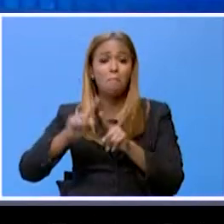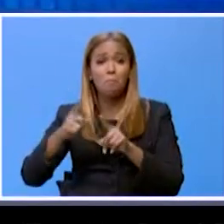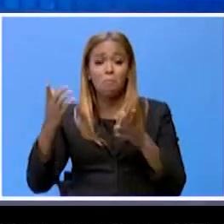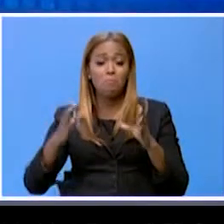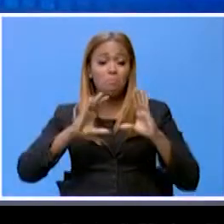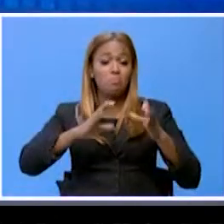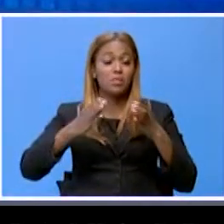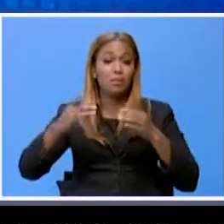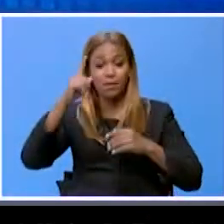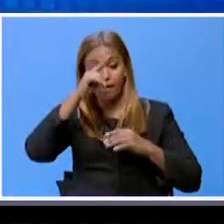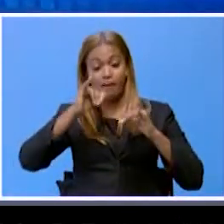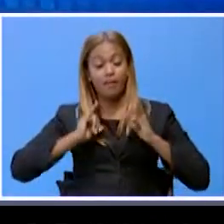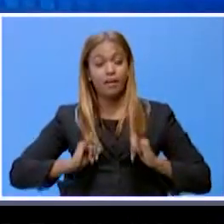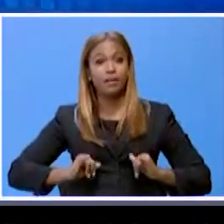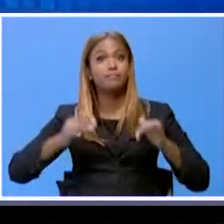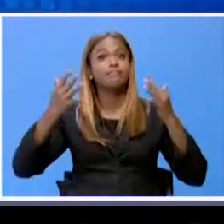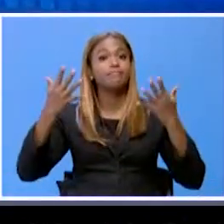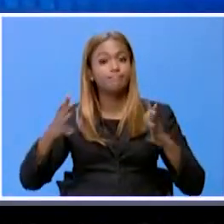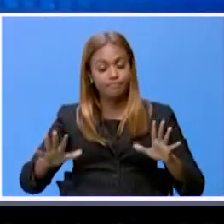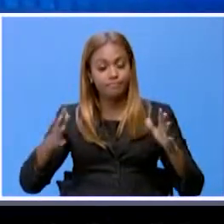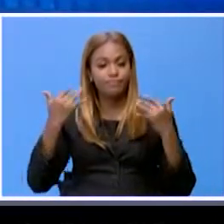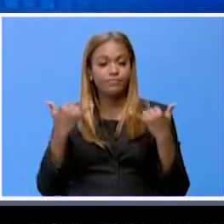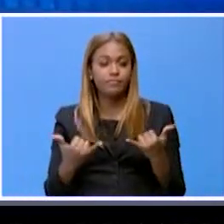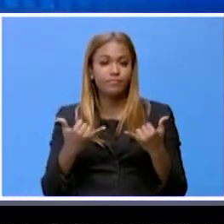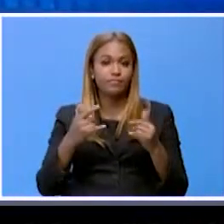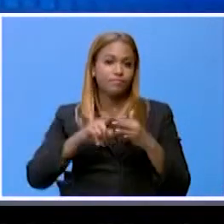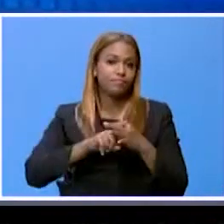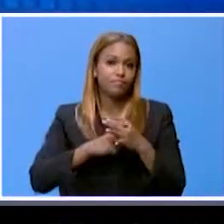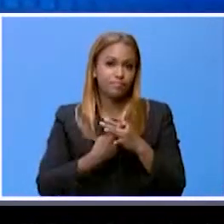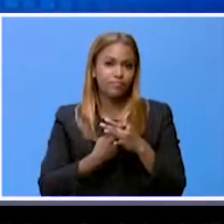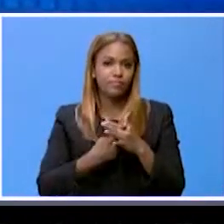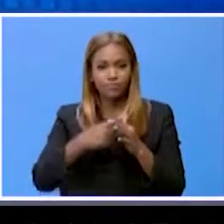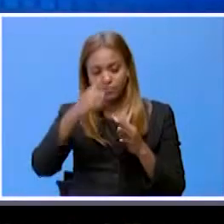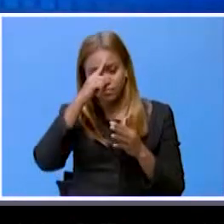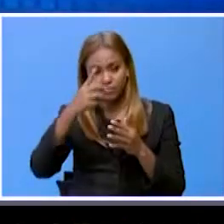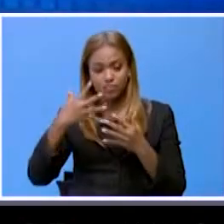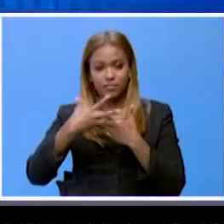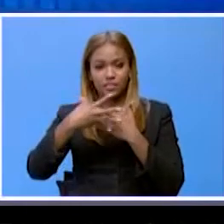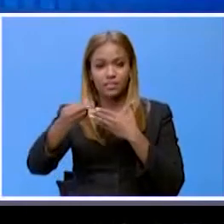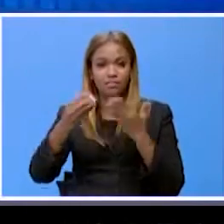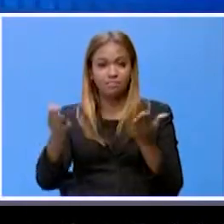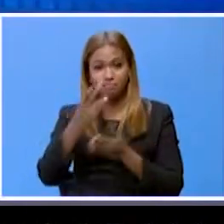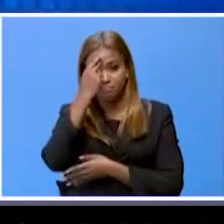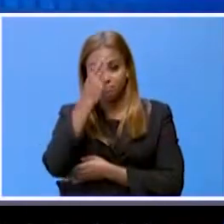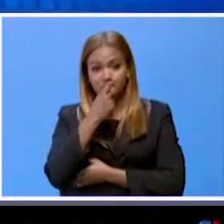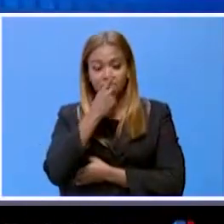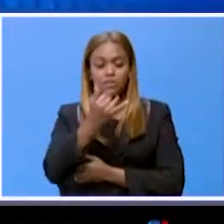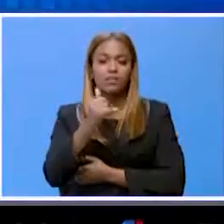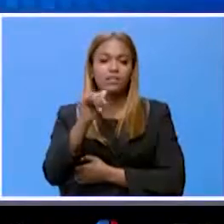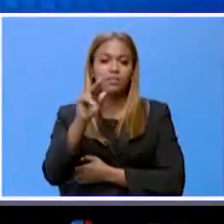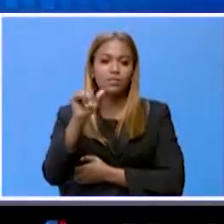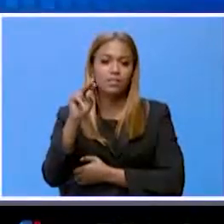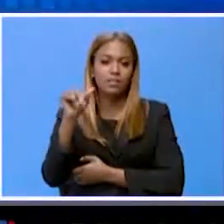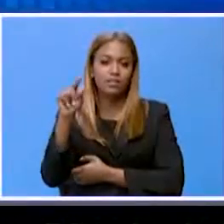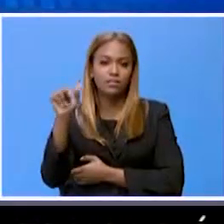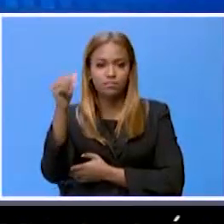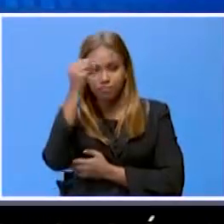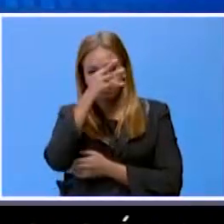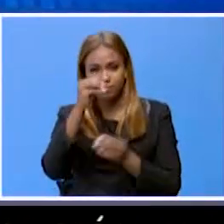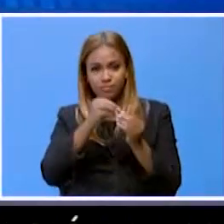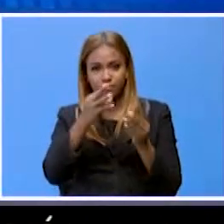centros vacacionales, ya pues hoy empezaron a salir de la ciudad. Ramón Santana Álvarez tiene los